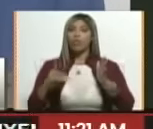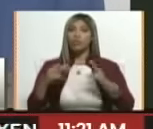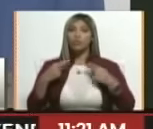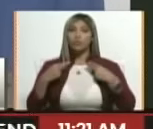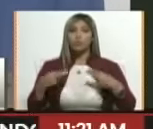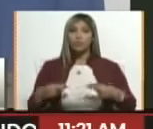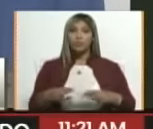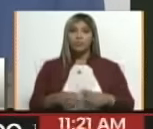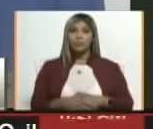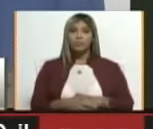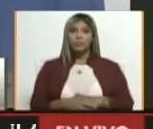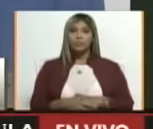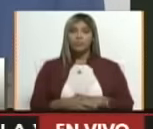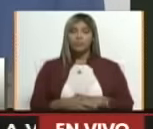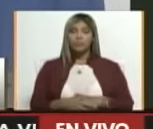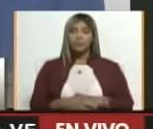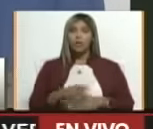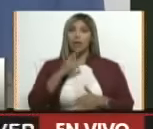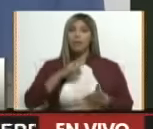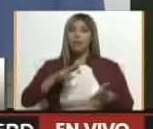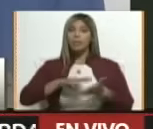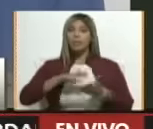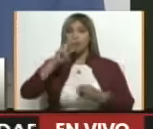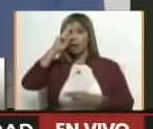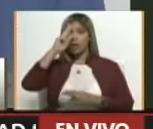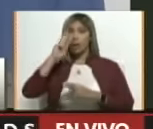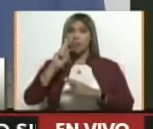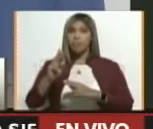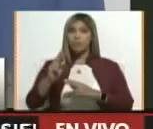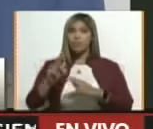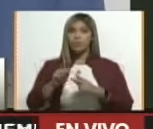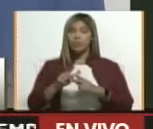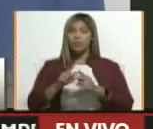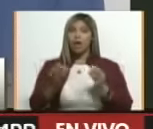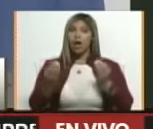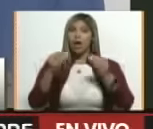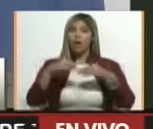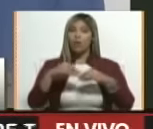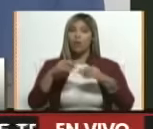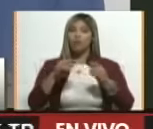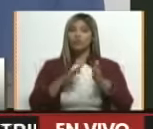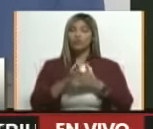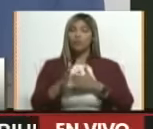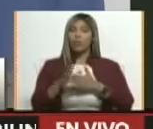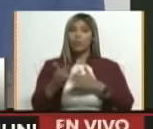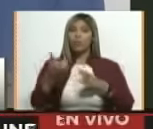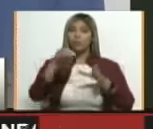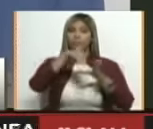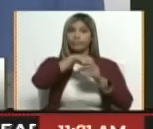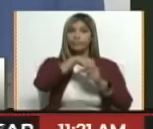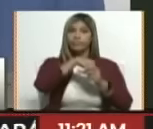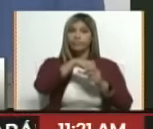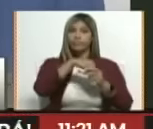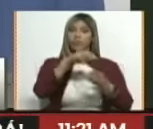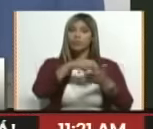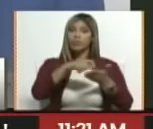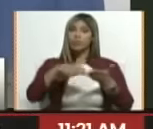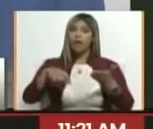humanos. Reiteramos el respeto a la Convención sobre Asilo suscrita en Caracas